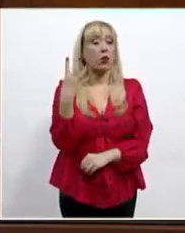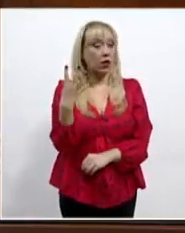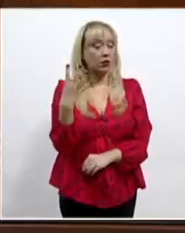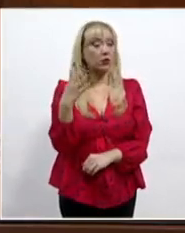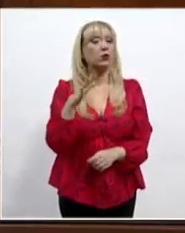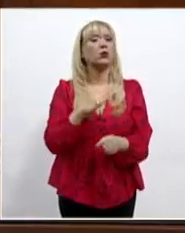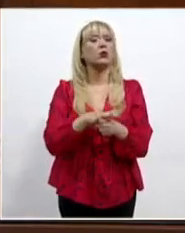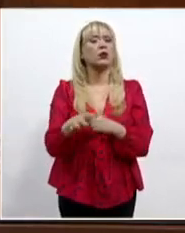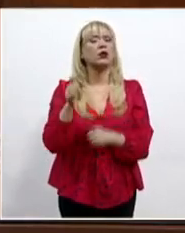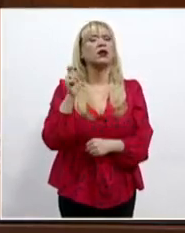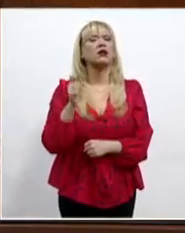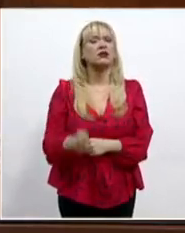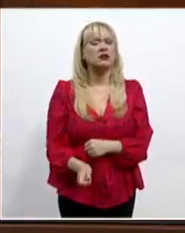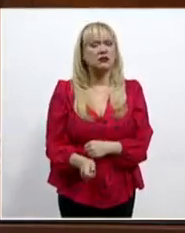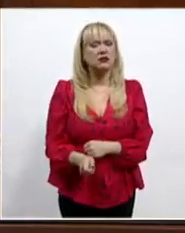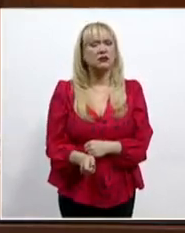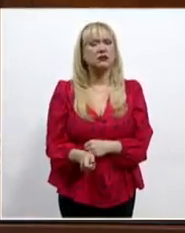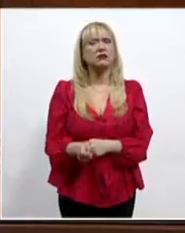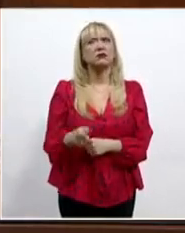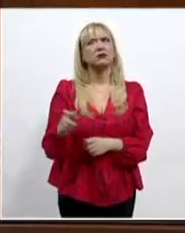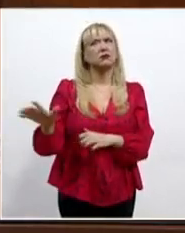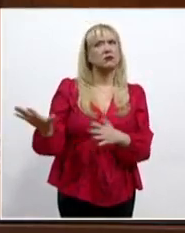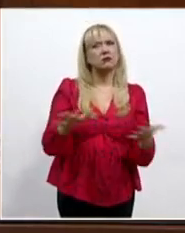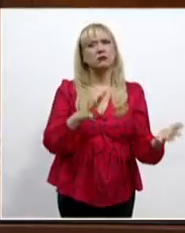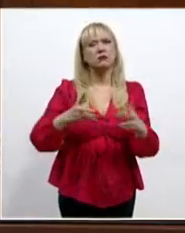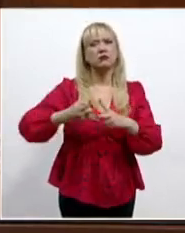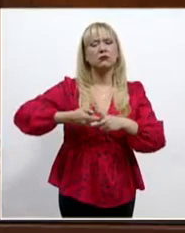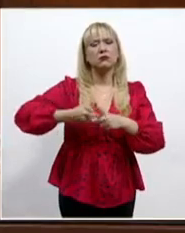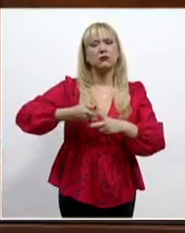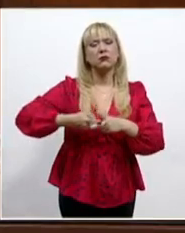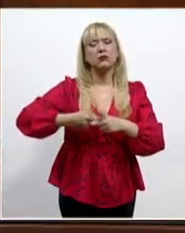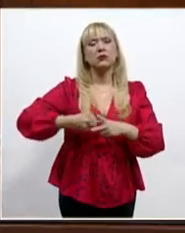2024 representa en promedio